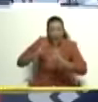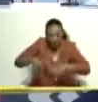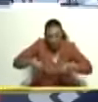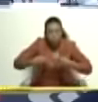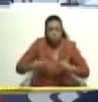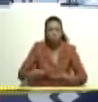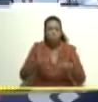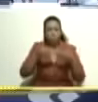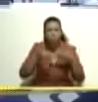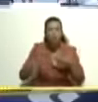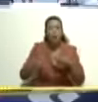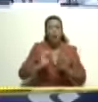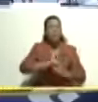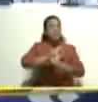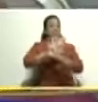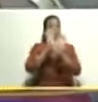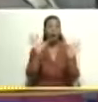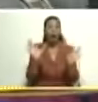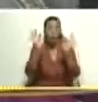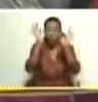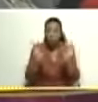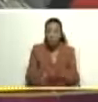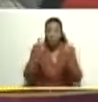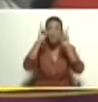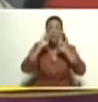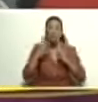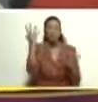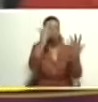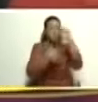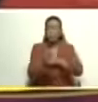absolutamente transparente y pulcro.